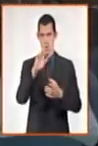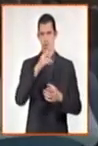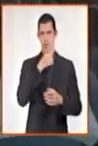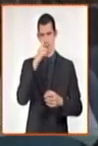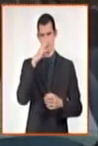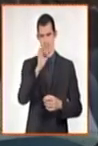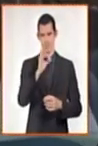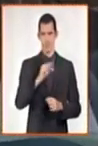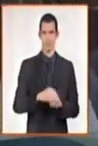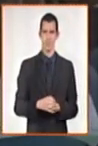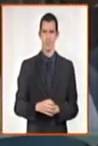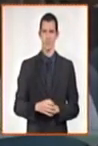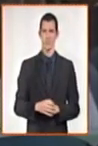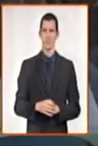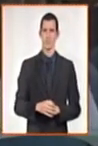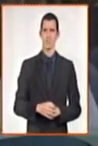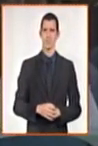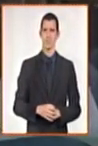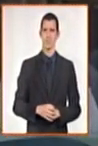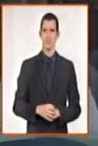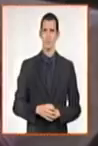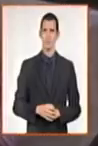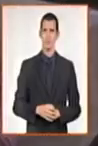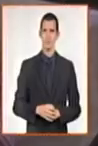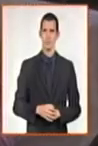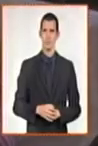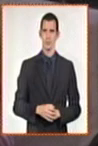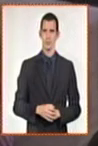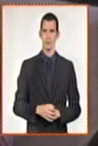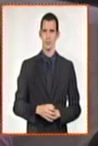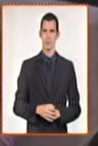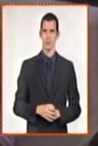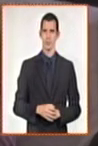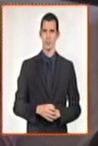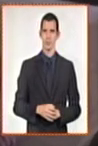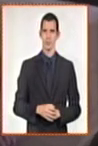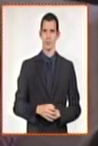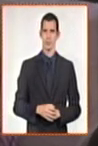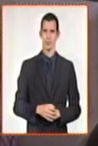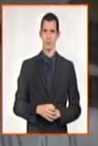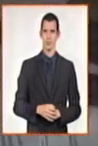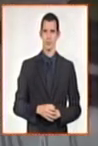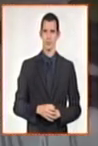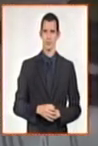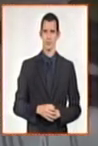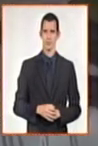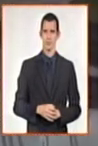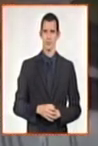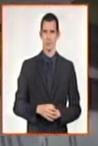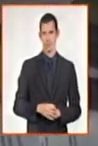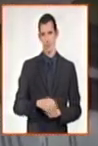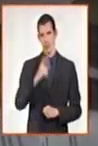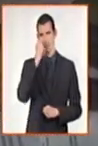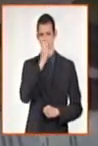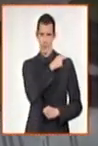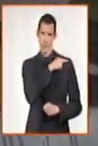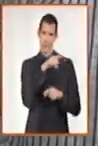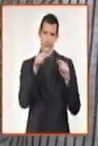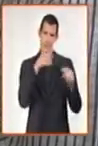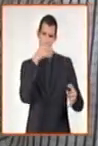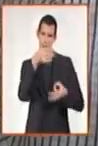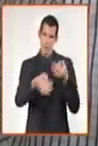sus intervenciones, el dirigente partidista hizo un llamado a integrar todas las fuerzas con la participación de